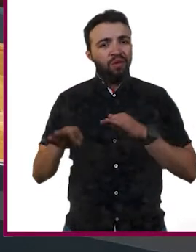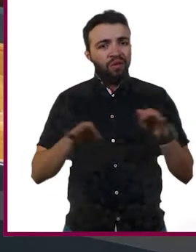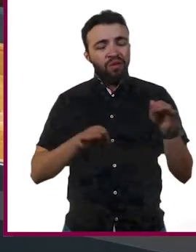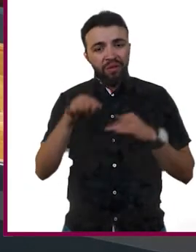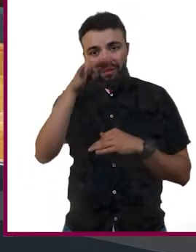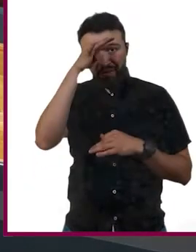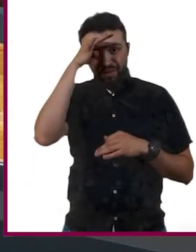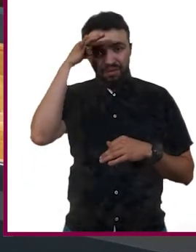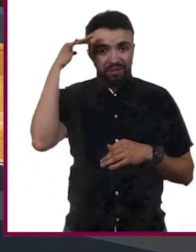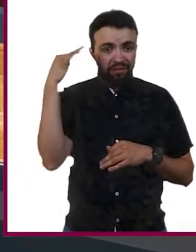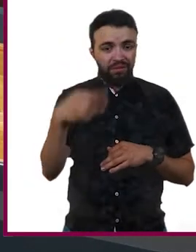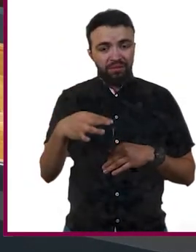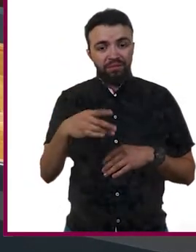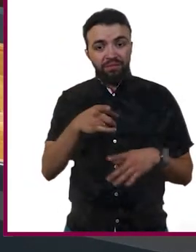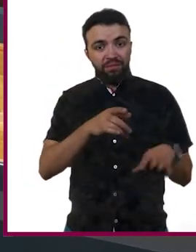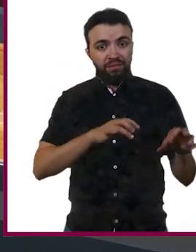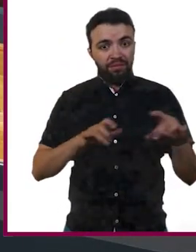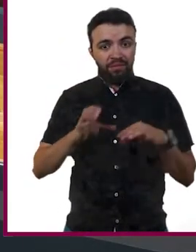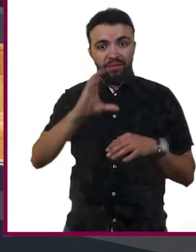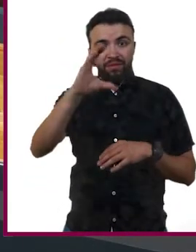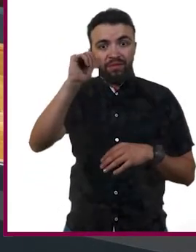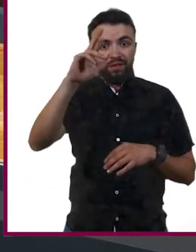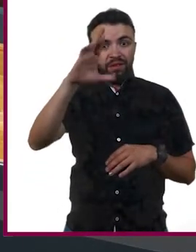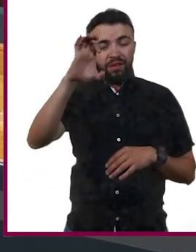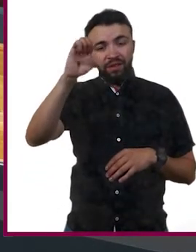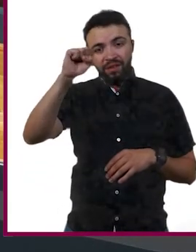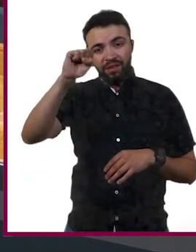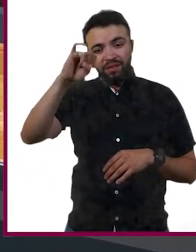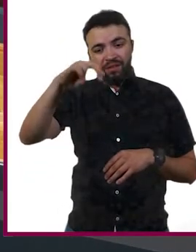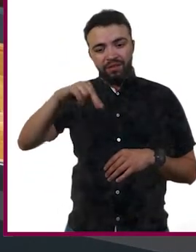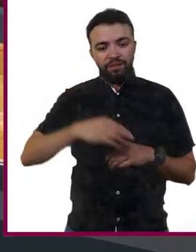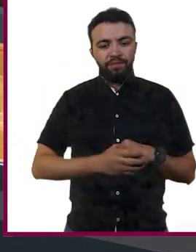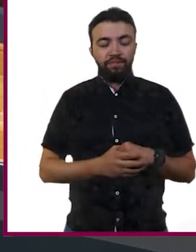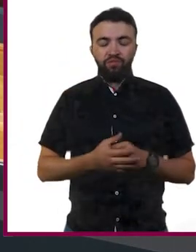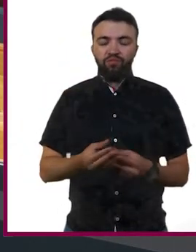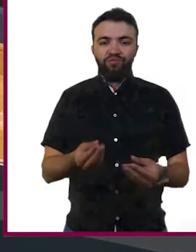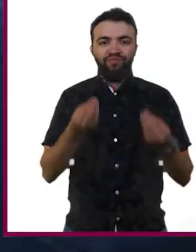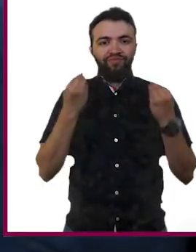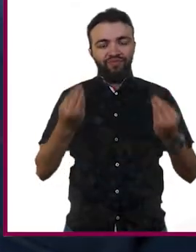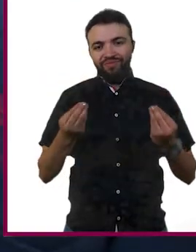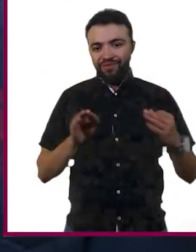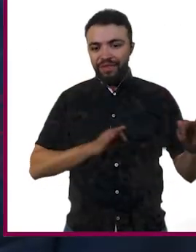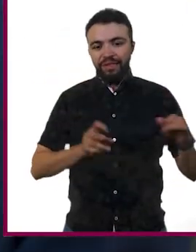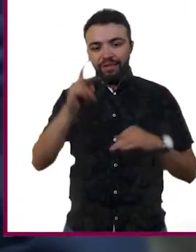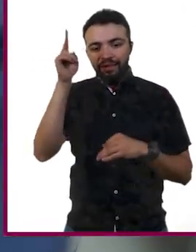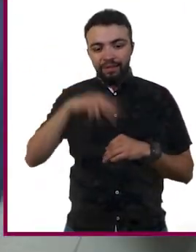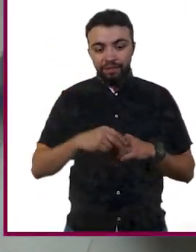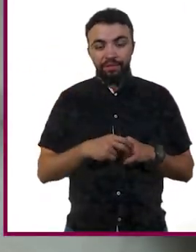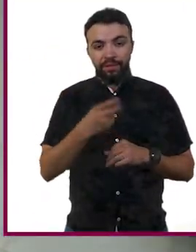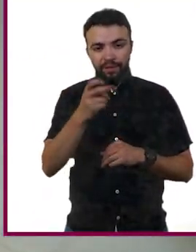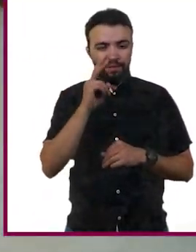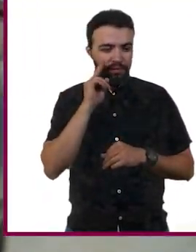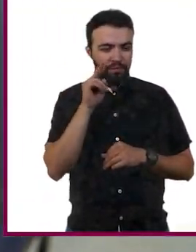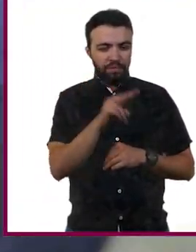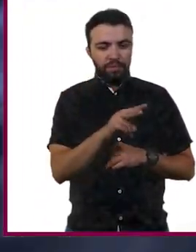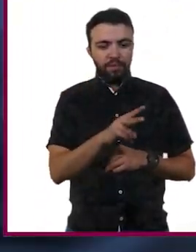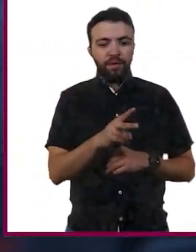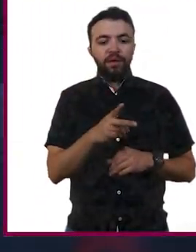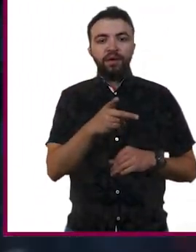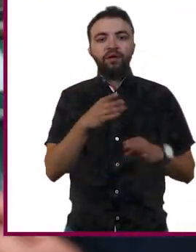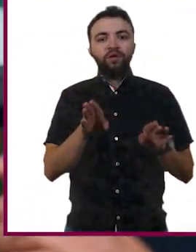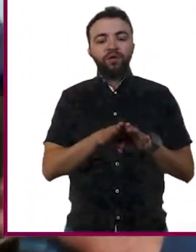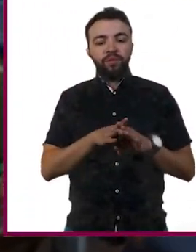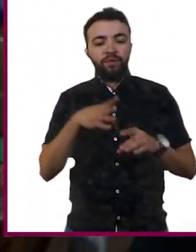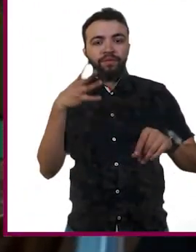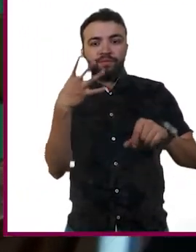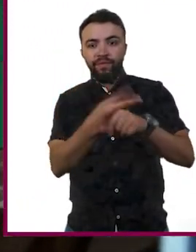Tiene bastante trabajo, muchísimo trabajo. Por ejemplo, este clavecín que tenemos aquí es una restauración